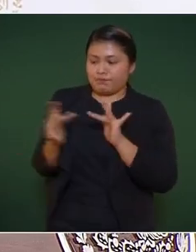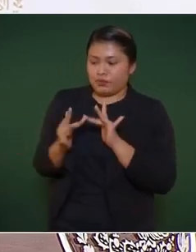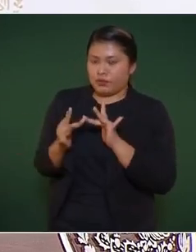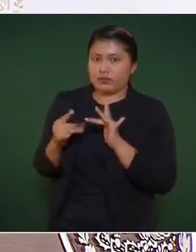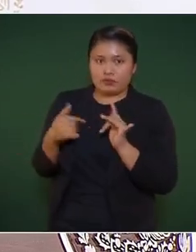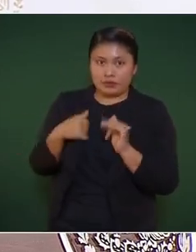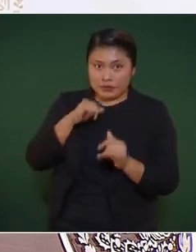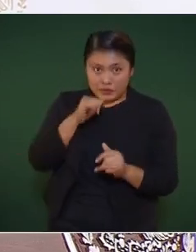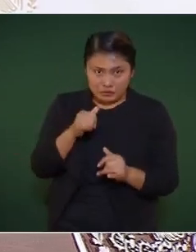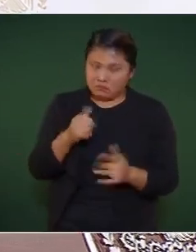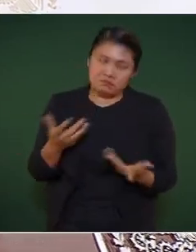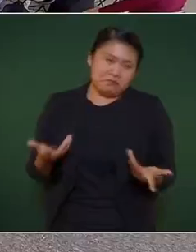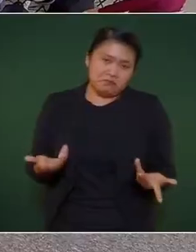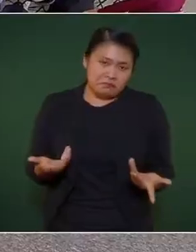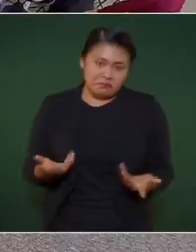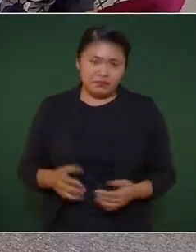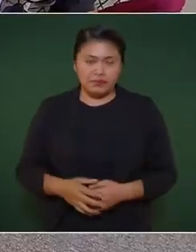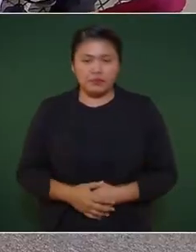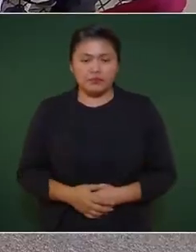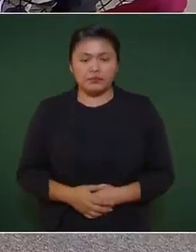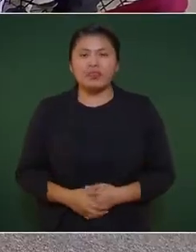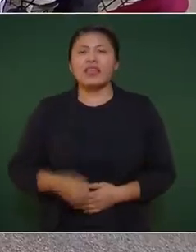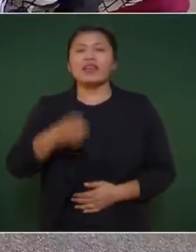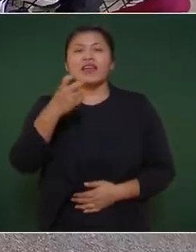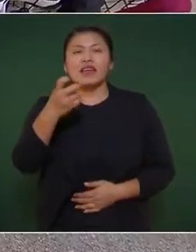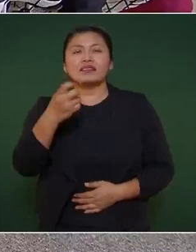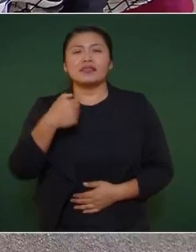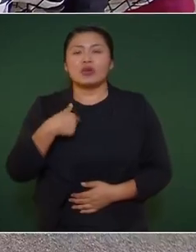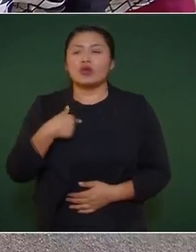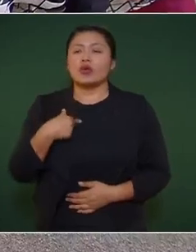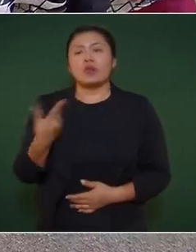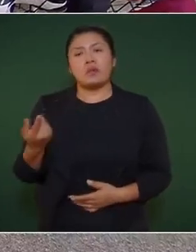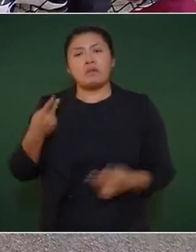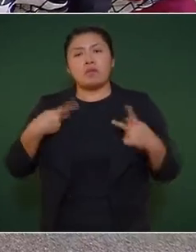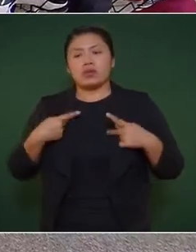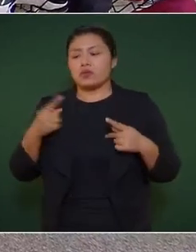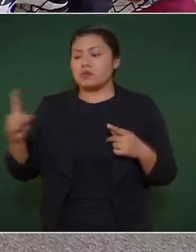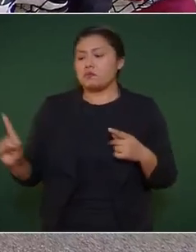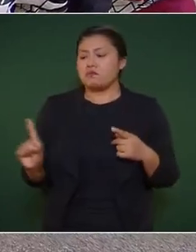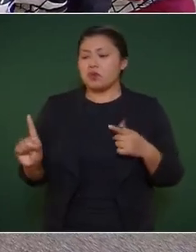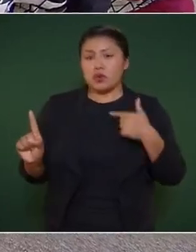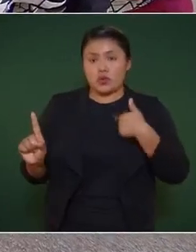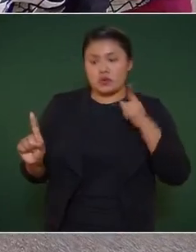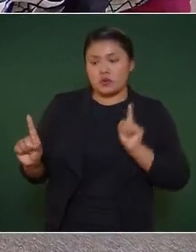Esa política de intermediación prácticamente la hemos eliminado,